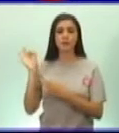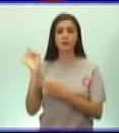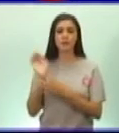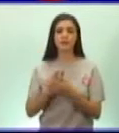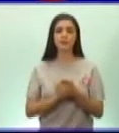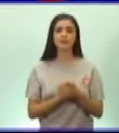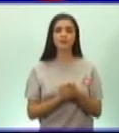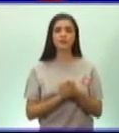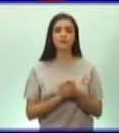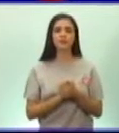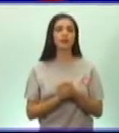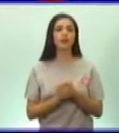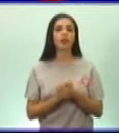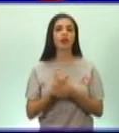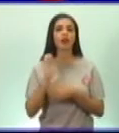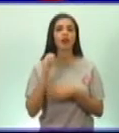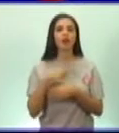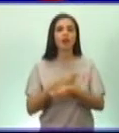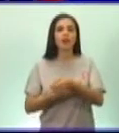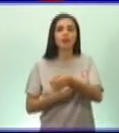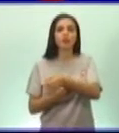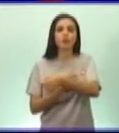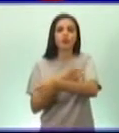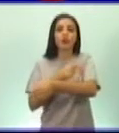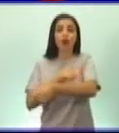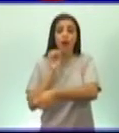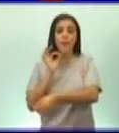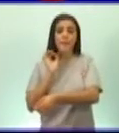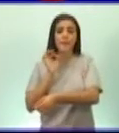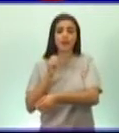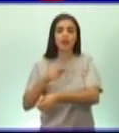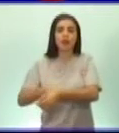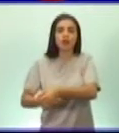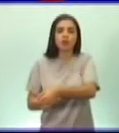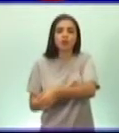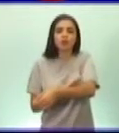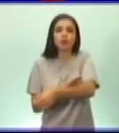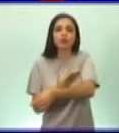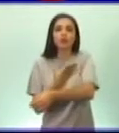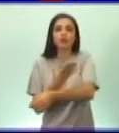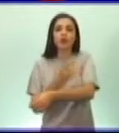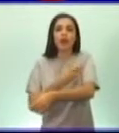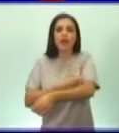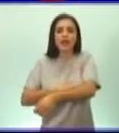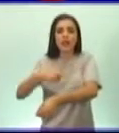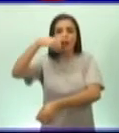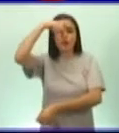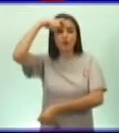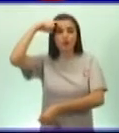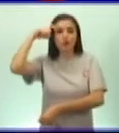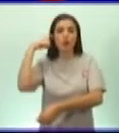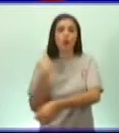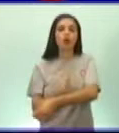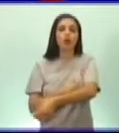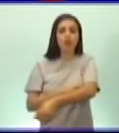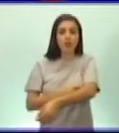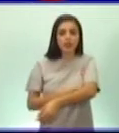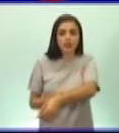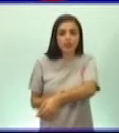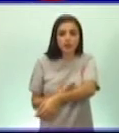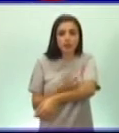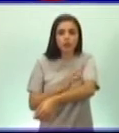Es una glándula sudorípara, que esta glándula es la encargada